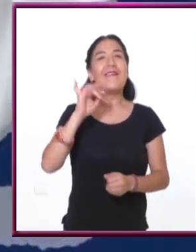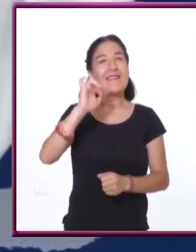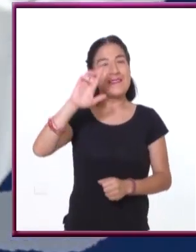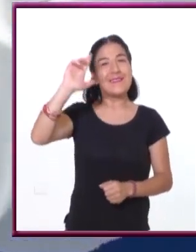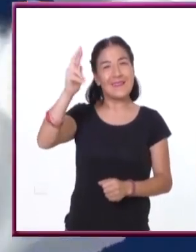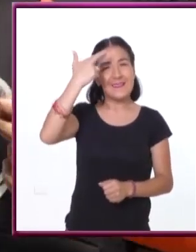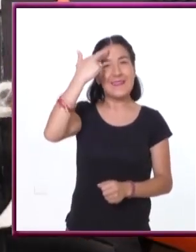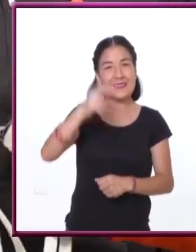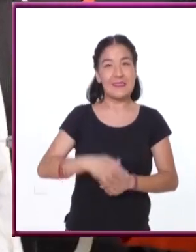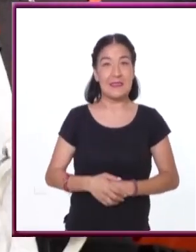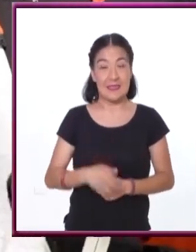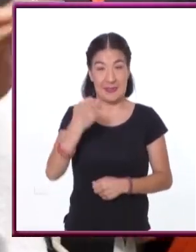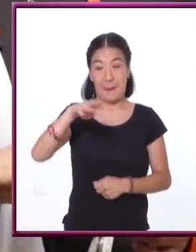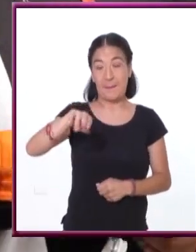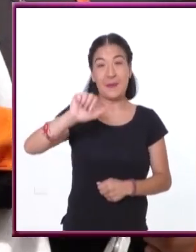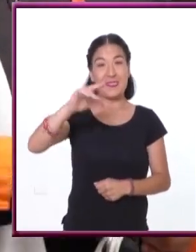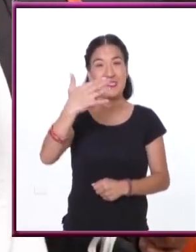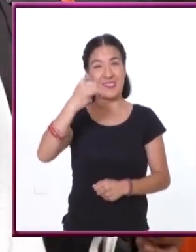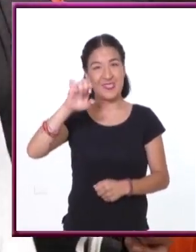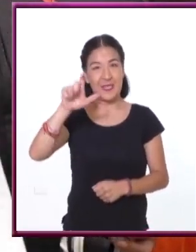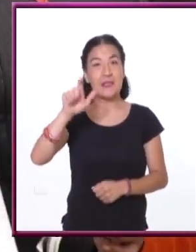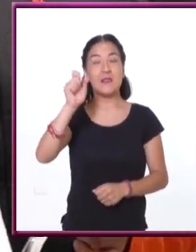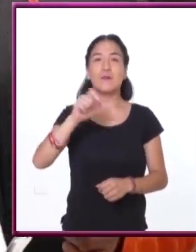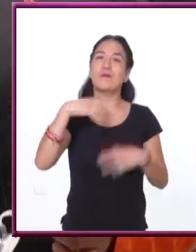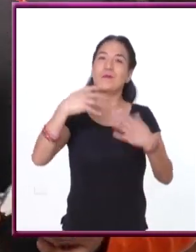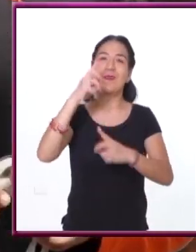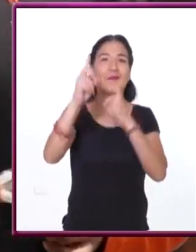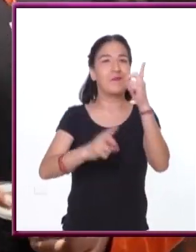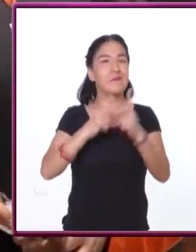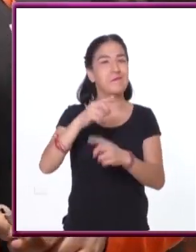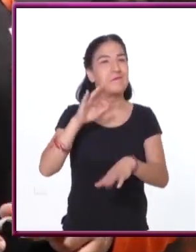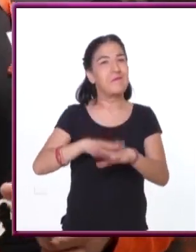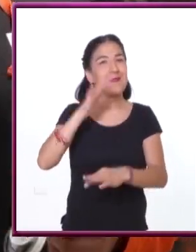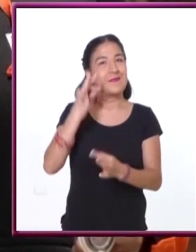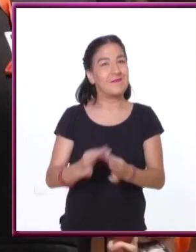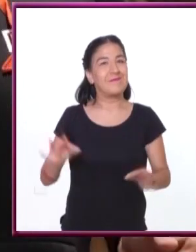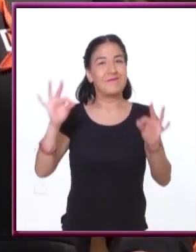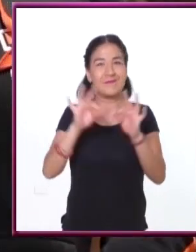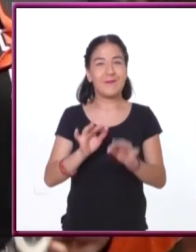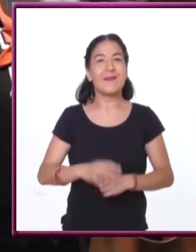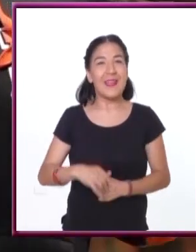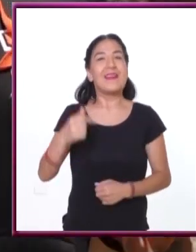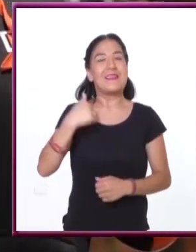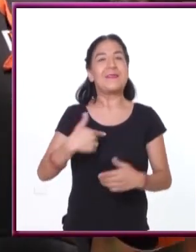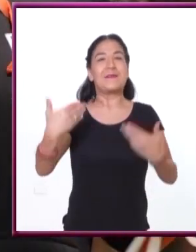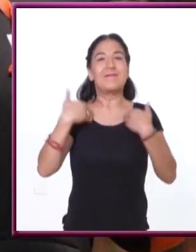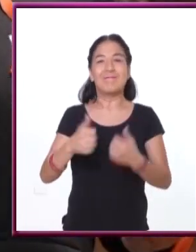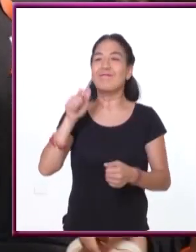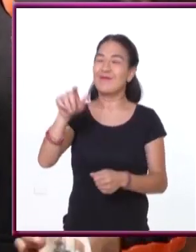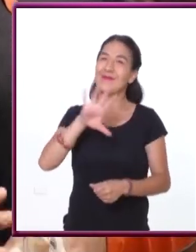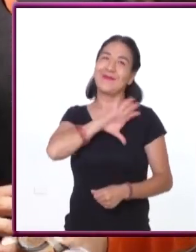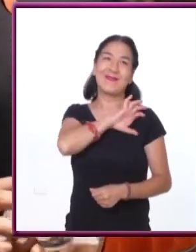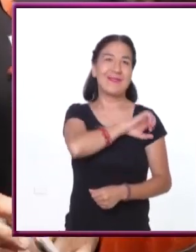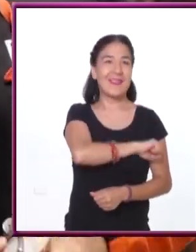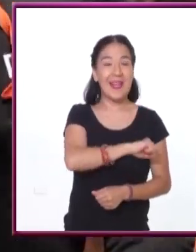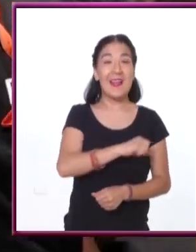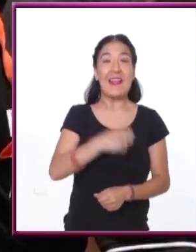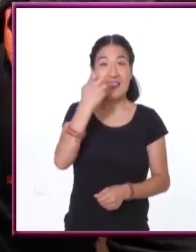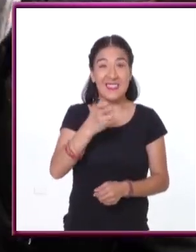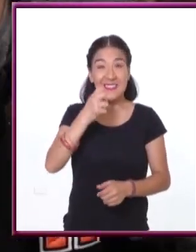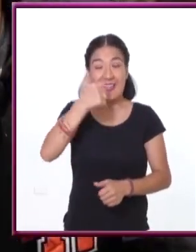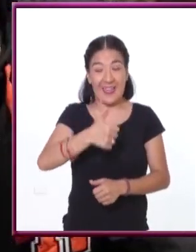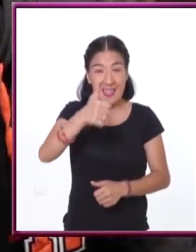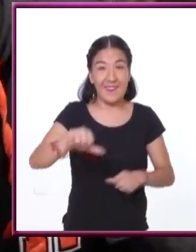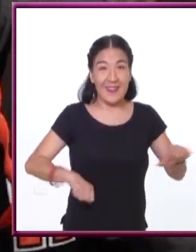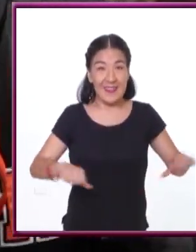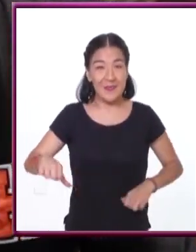perfecto. Michael Phelps, un coloso del deporte de todos los tiempos, ¿eh? Entiendo perfecto tu fascinación. En cada